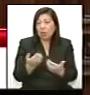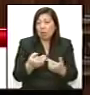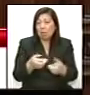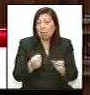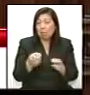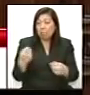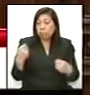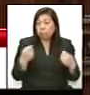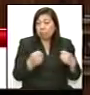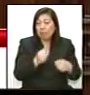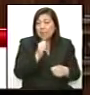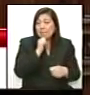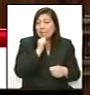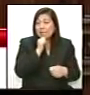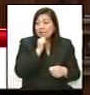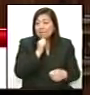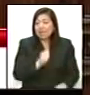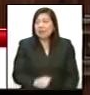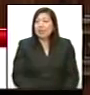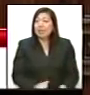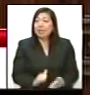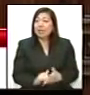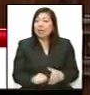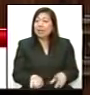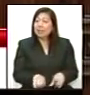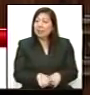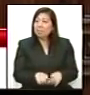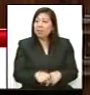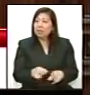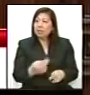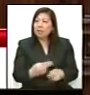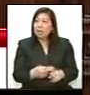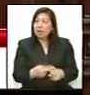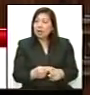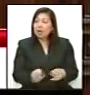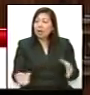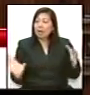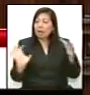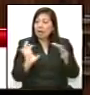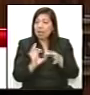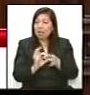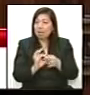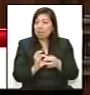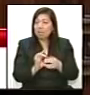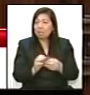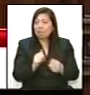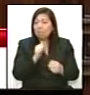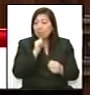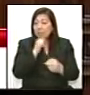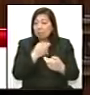de la inversión privada que también se denomina alianzas público-privadas.